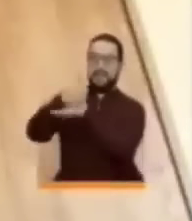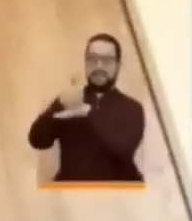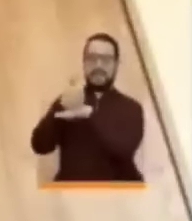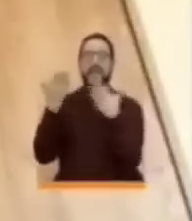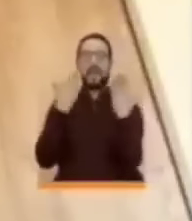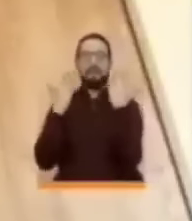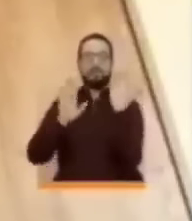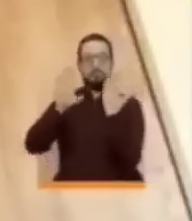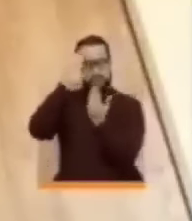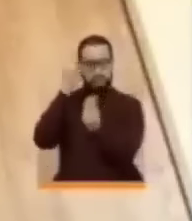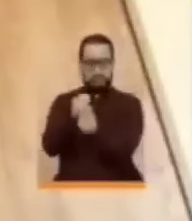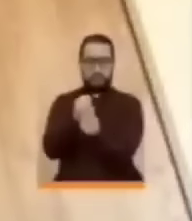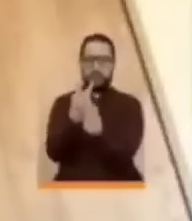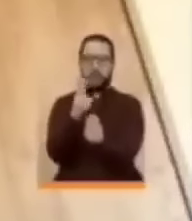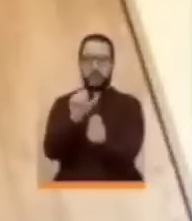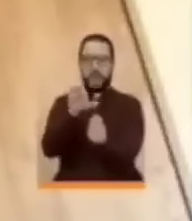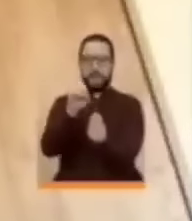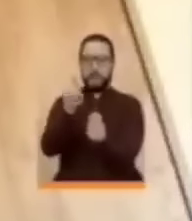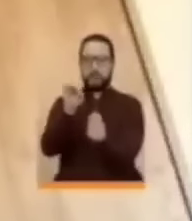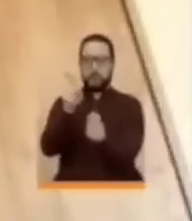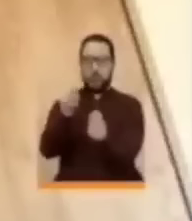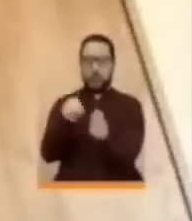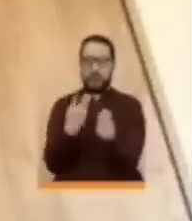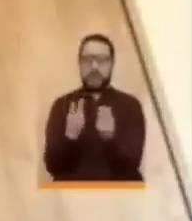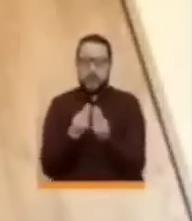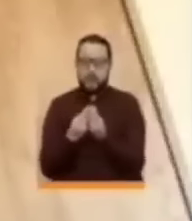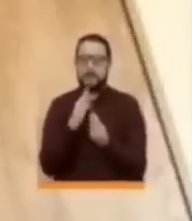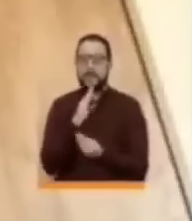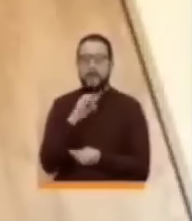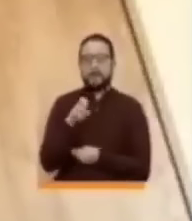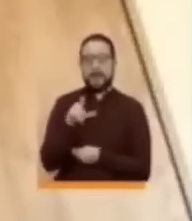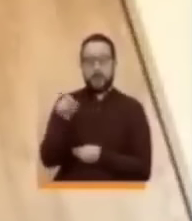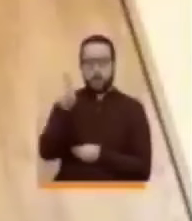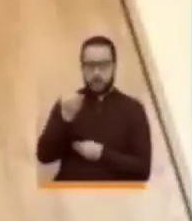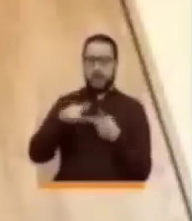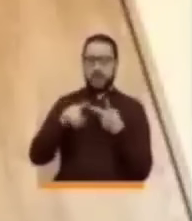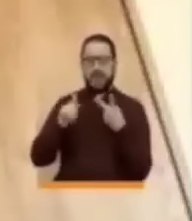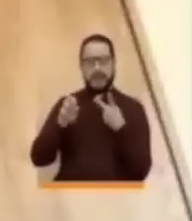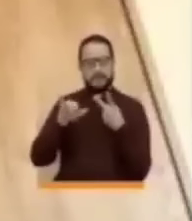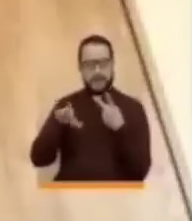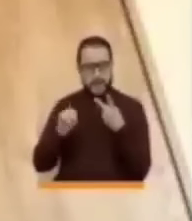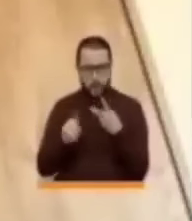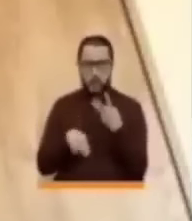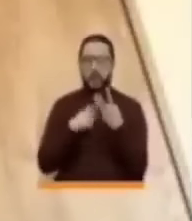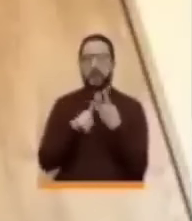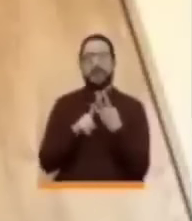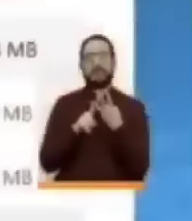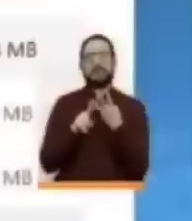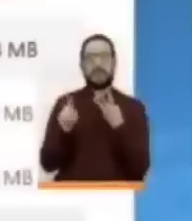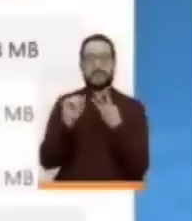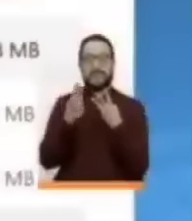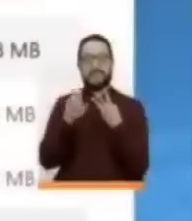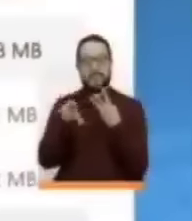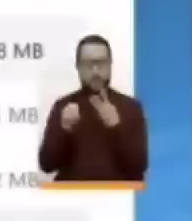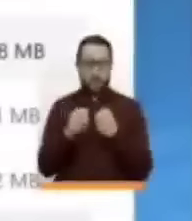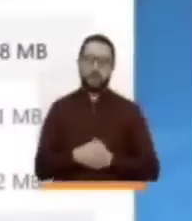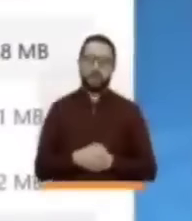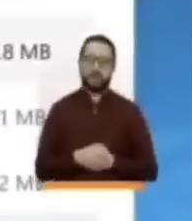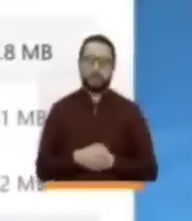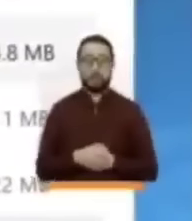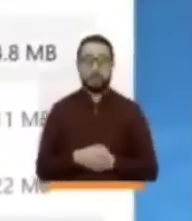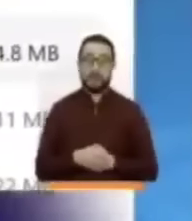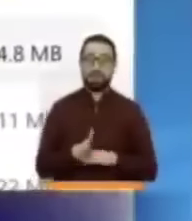el jefe rural de los 12 apóstoles, quien estaba acompañado por alias Pelusa, alias Albeiro y por alias Sabino. Mesa insiste que